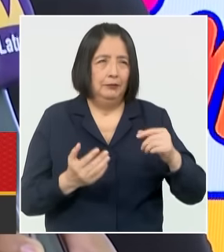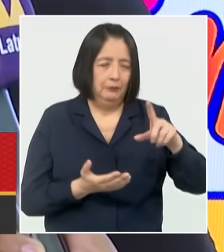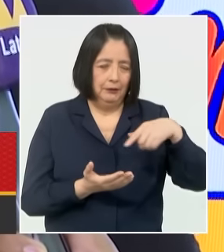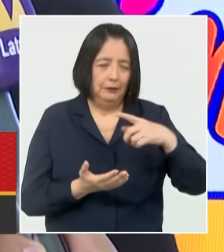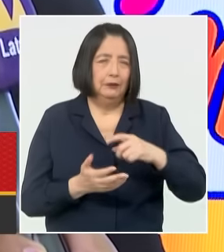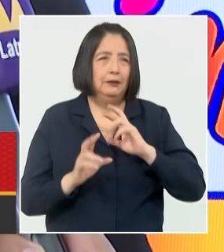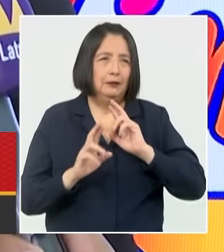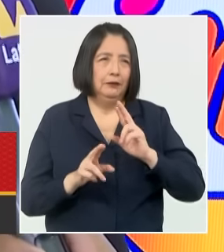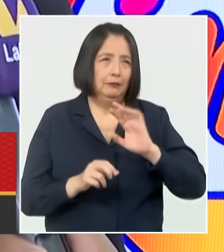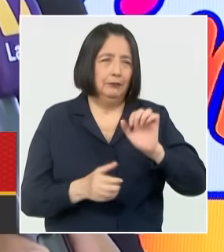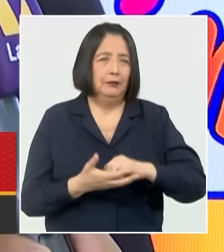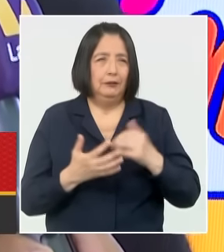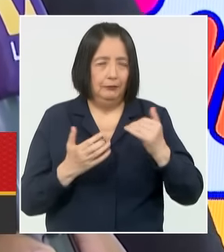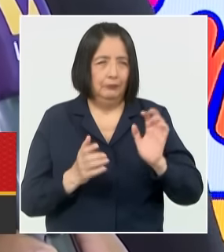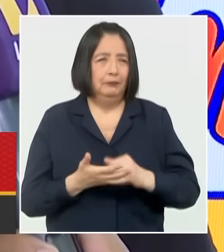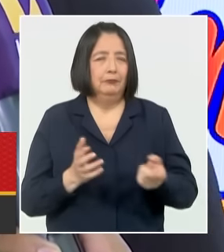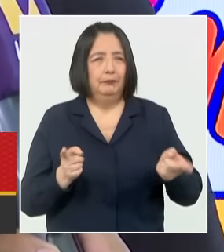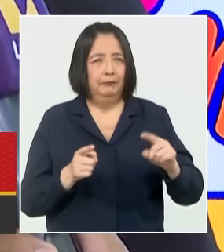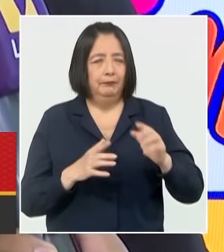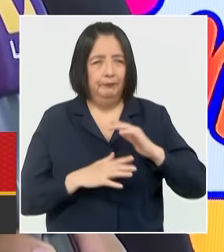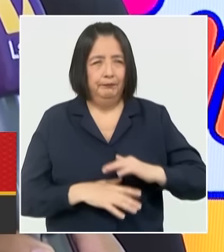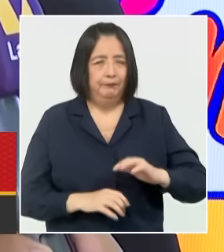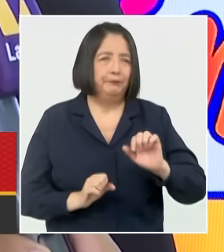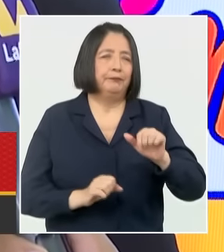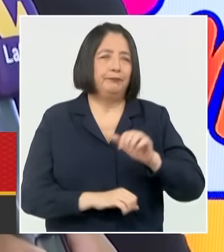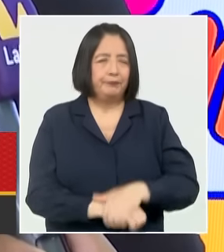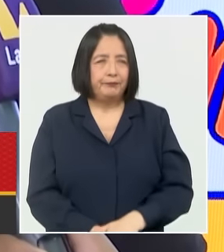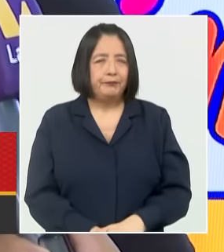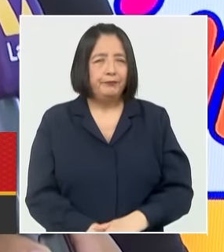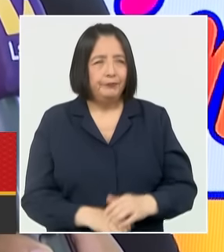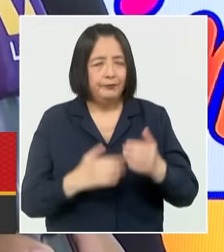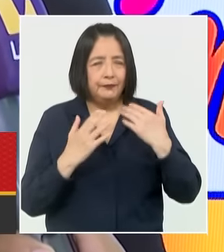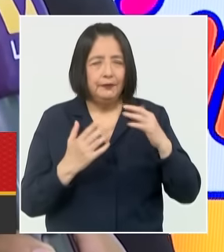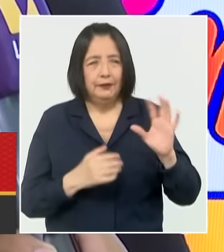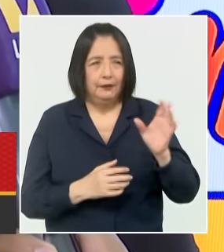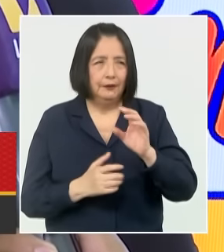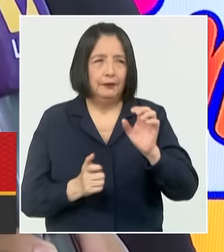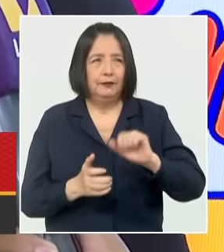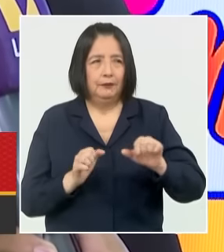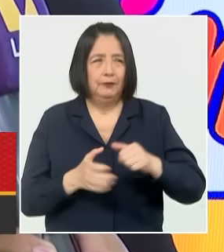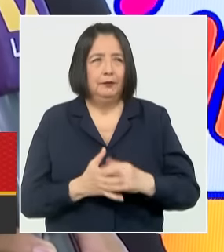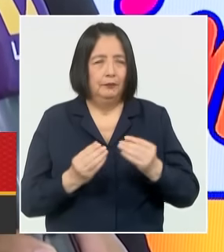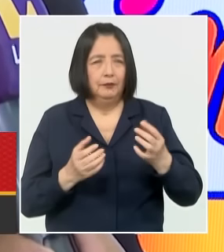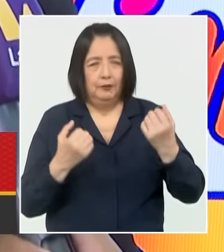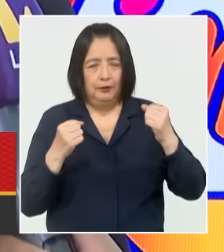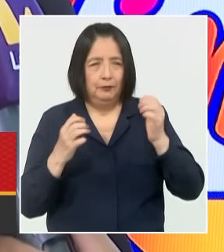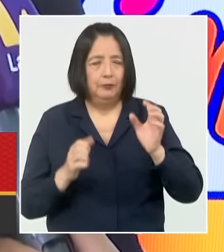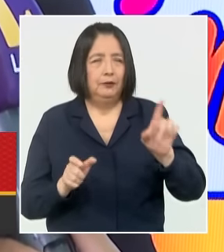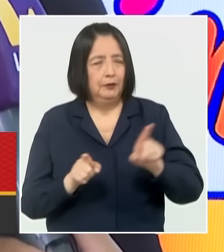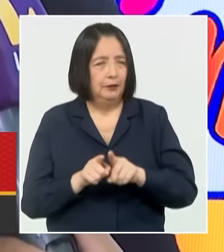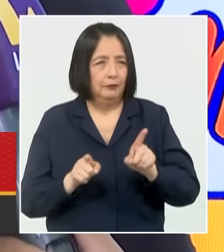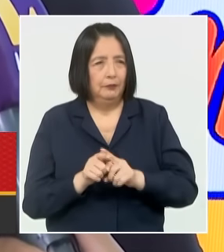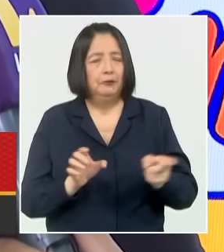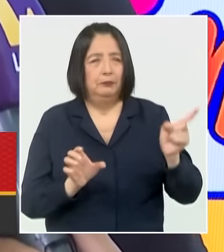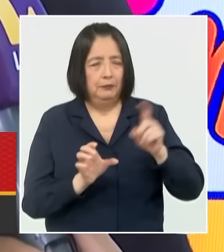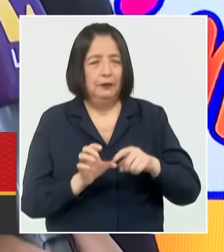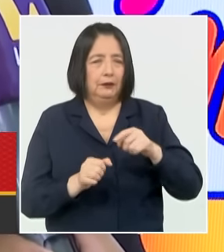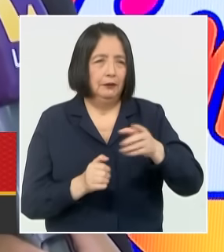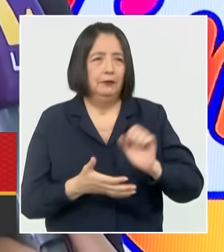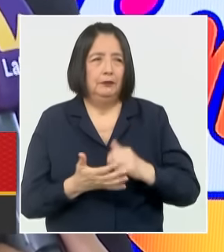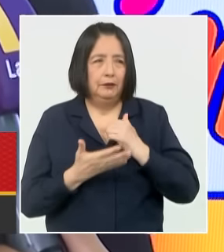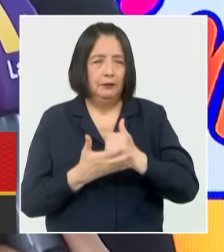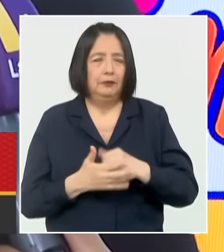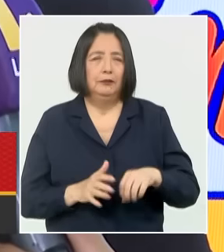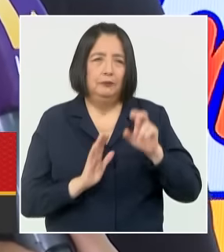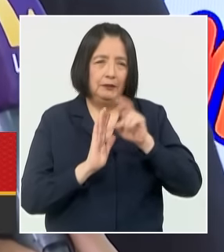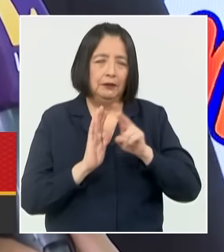tengo sin responder, y ahora me sentaré cuando estemos un poquito más calmados, y agradecerles a todos también, porque muchos de los deportistas también fueron parte de esta campaña, nos ayudaron con videos,